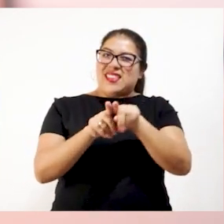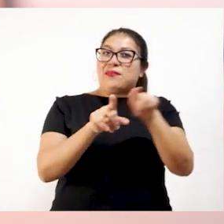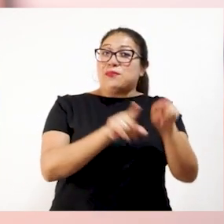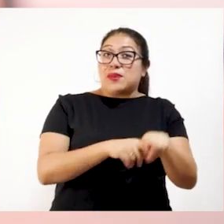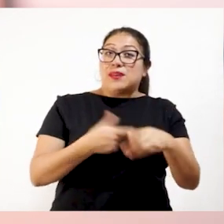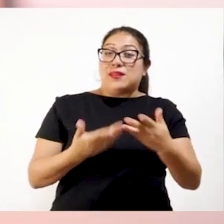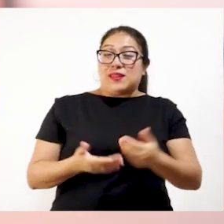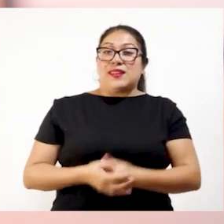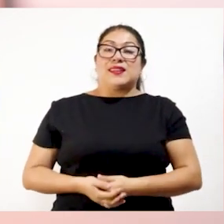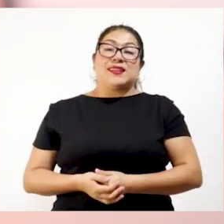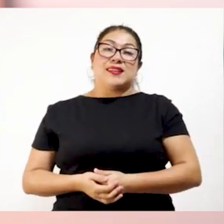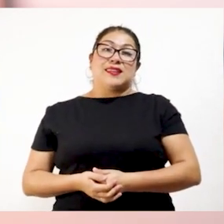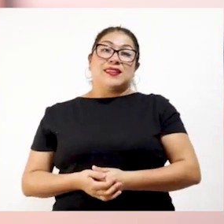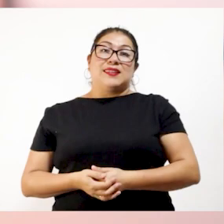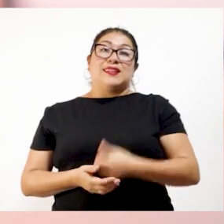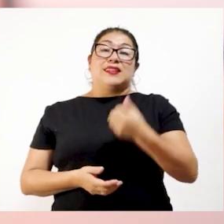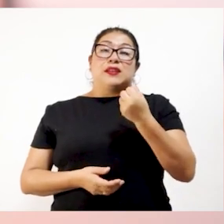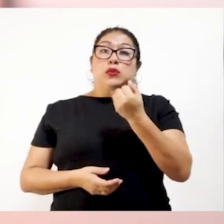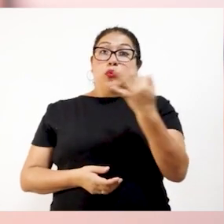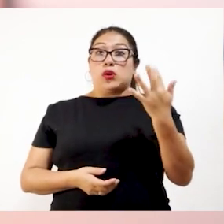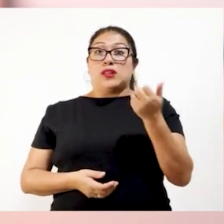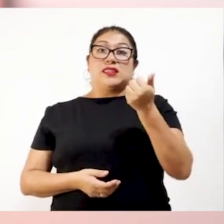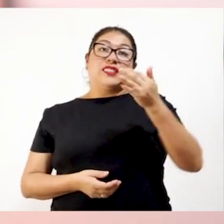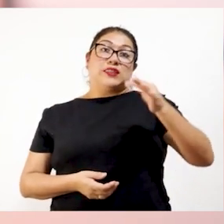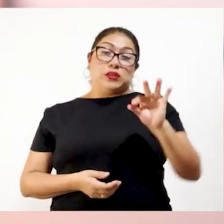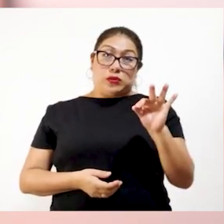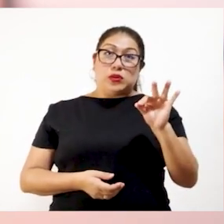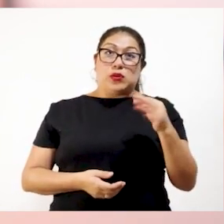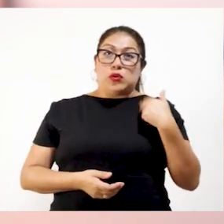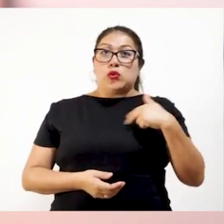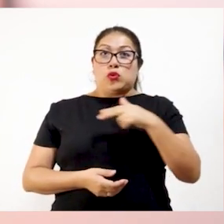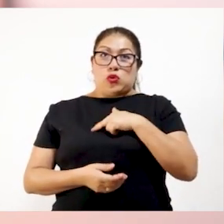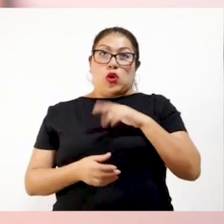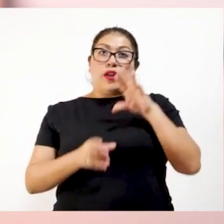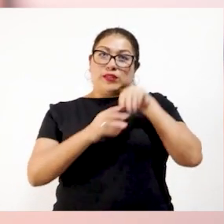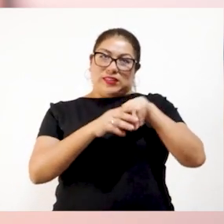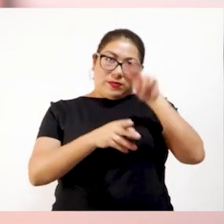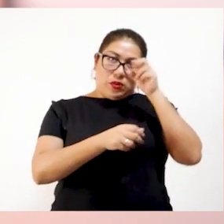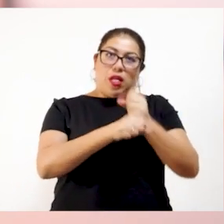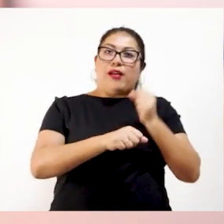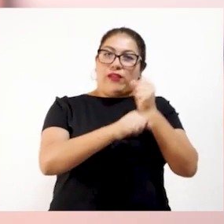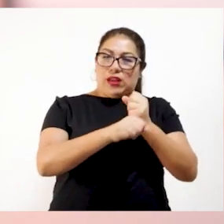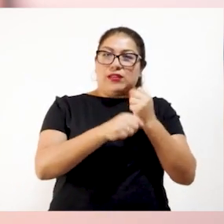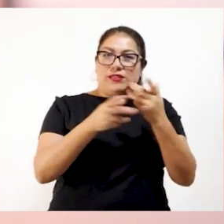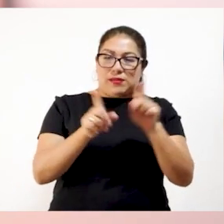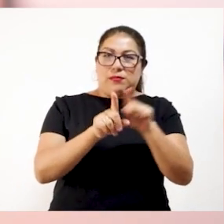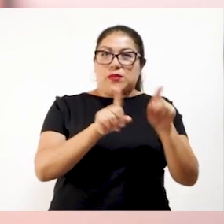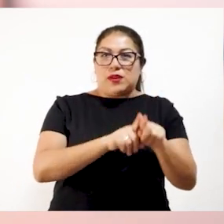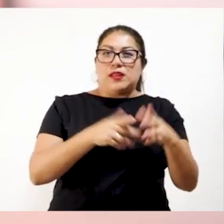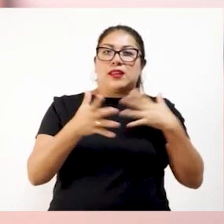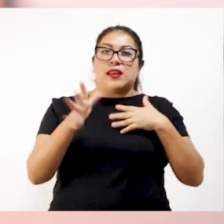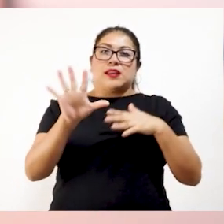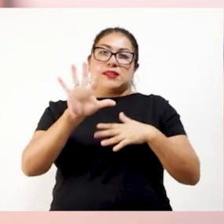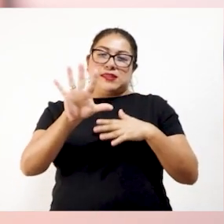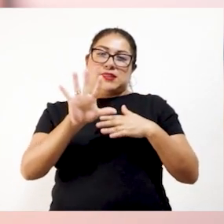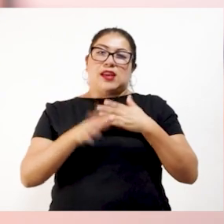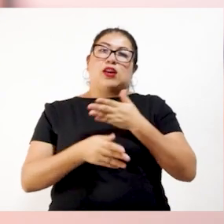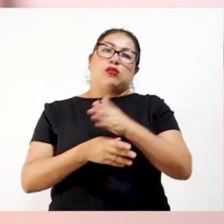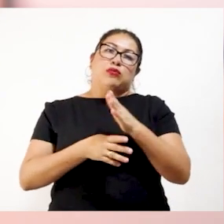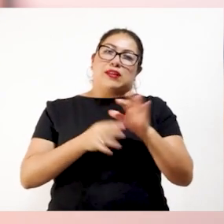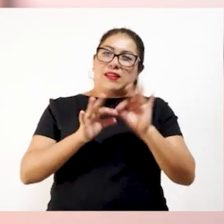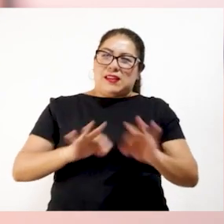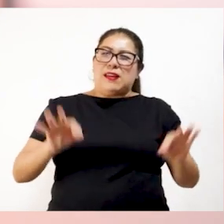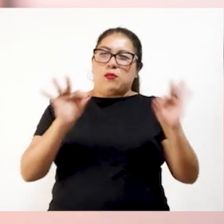supuesto, es uno de esos 19 países en los que trabajamos, y lo hacemos a través de 5